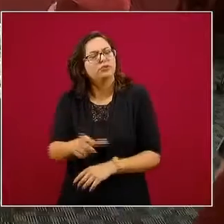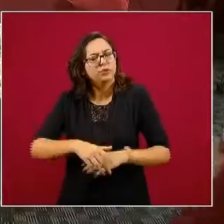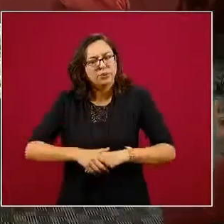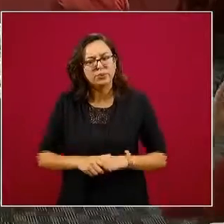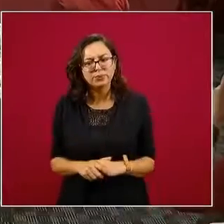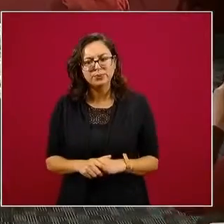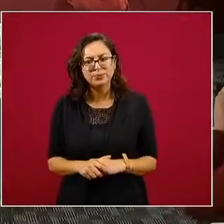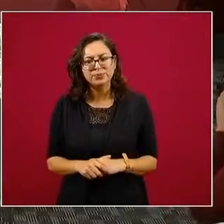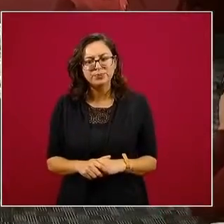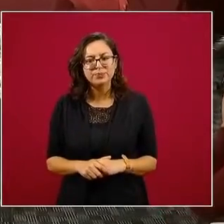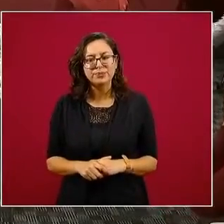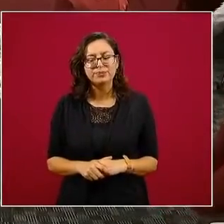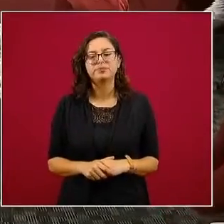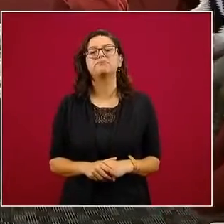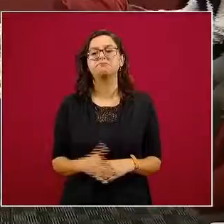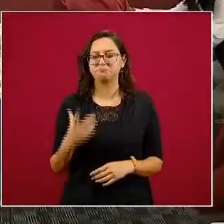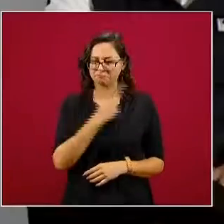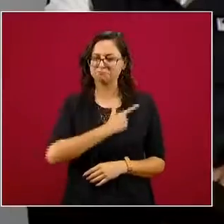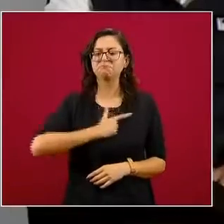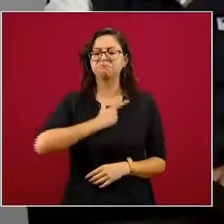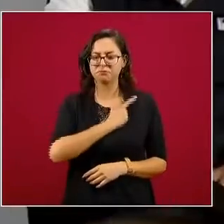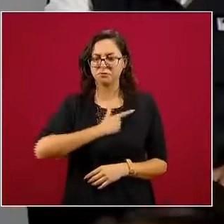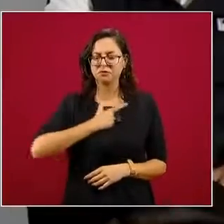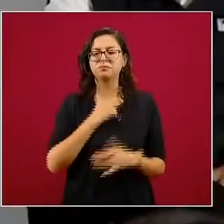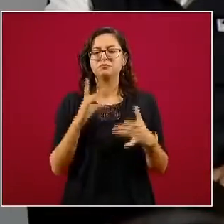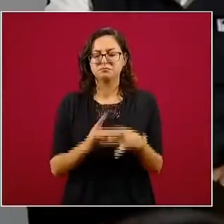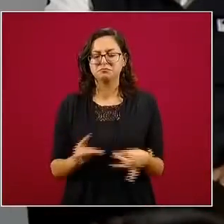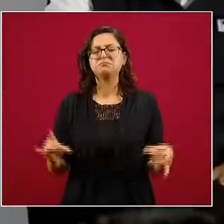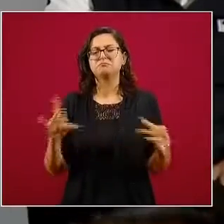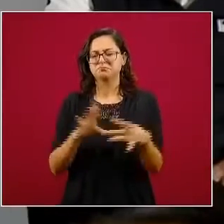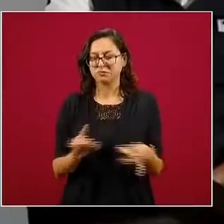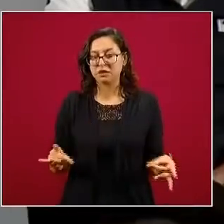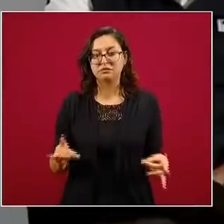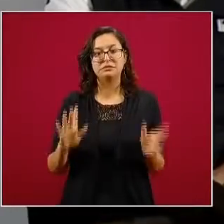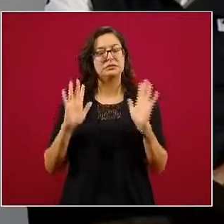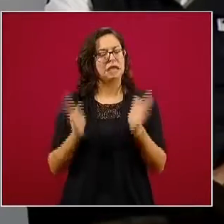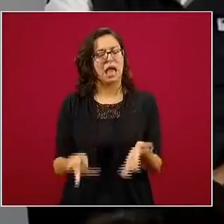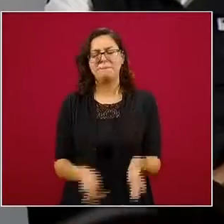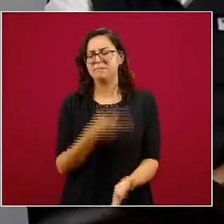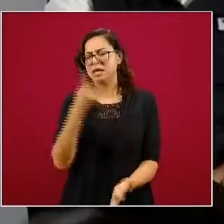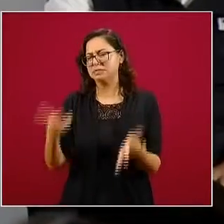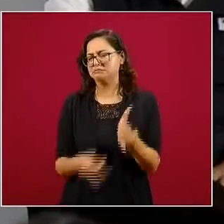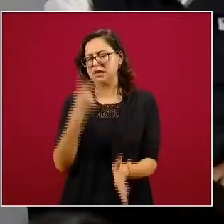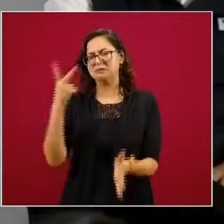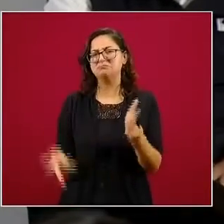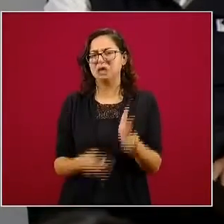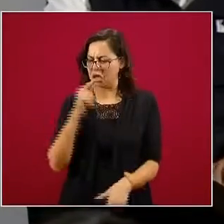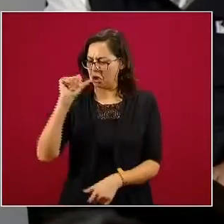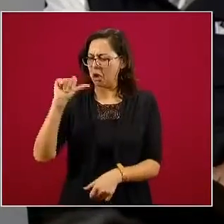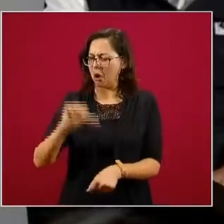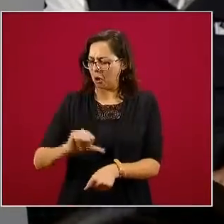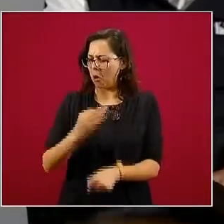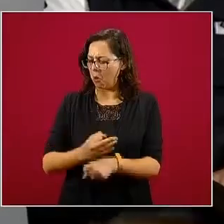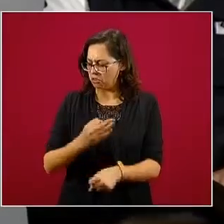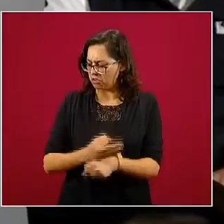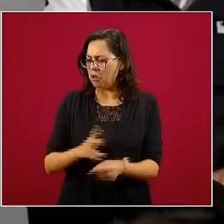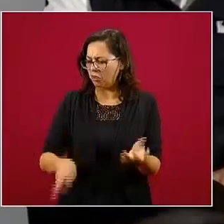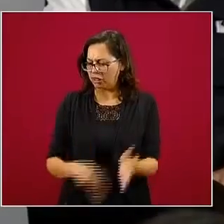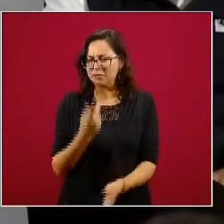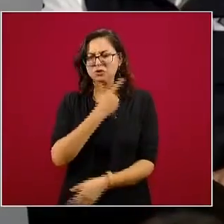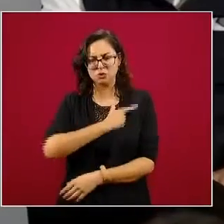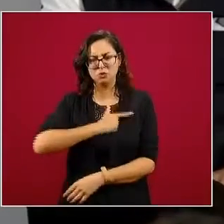de cuidar la economía y la sociedad de los estados. Y eso desde luego puede causar un gran estrés, porque como lo hemos